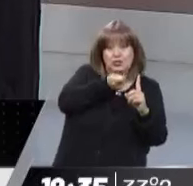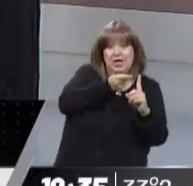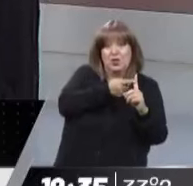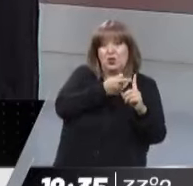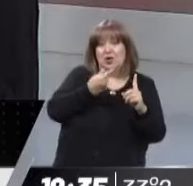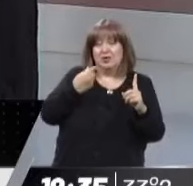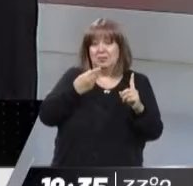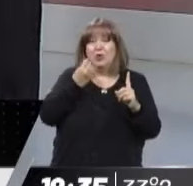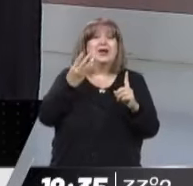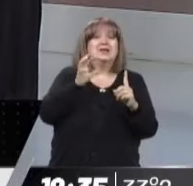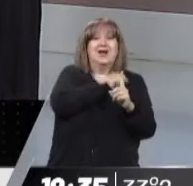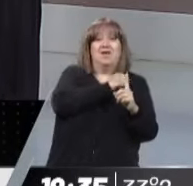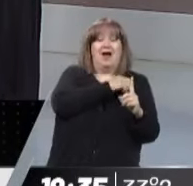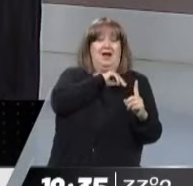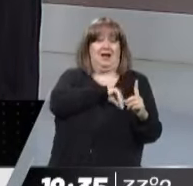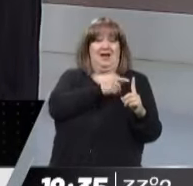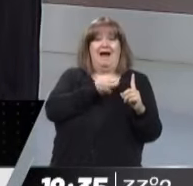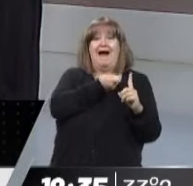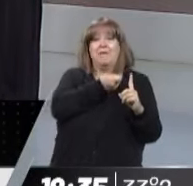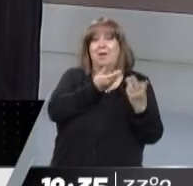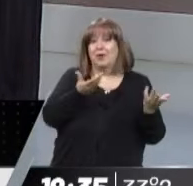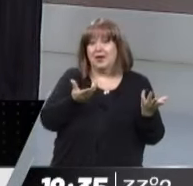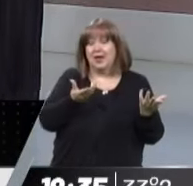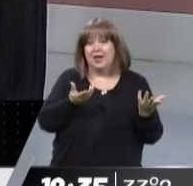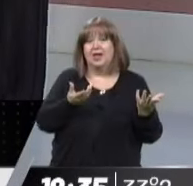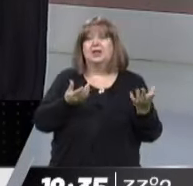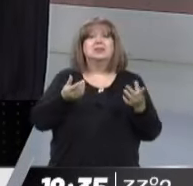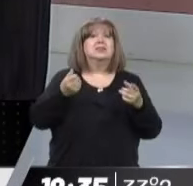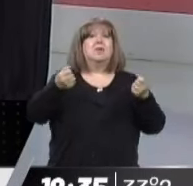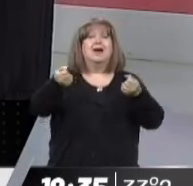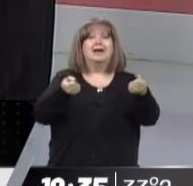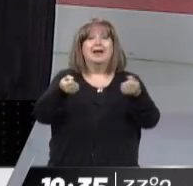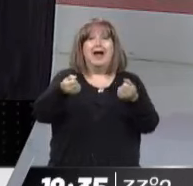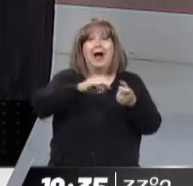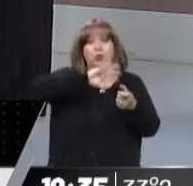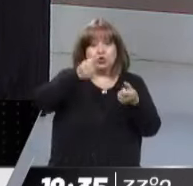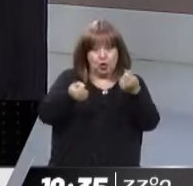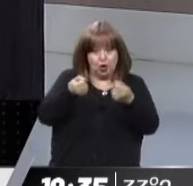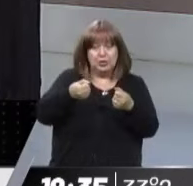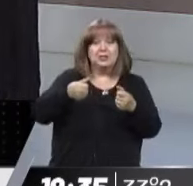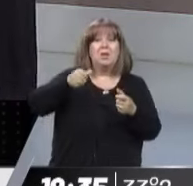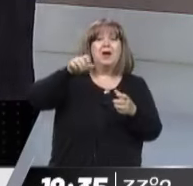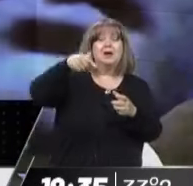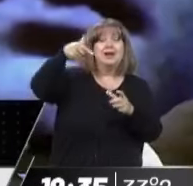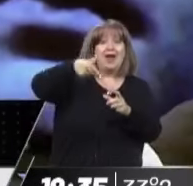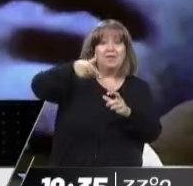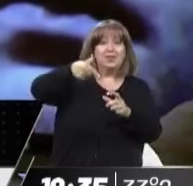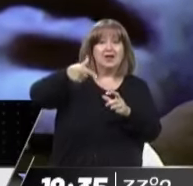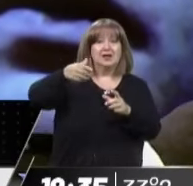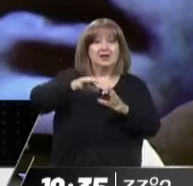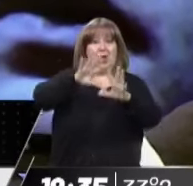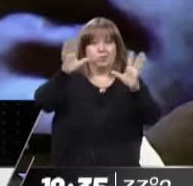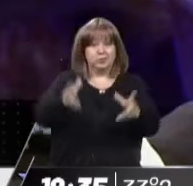Y armas también blancas. Lo que se encontró fue un combustible, ¿no? Un bidón de combustible en el claro, auto. Sí, como un bidón y